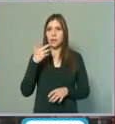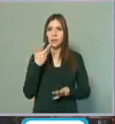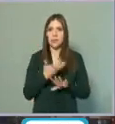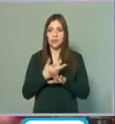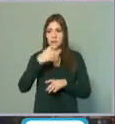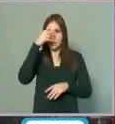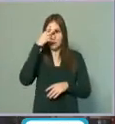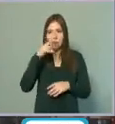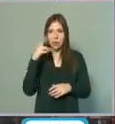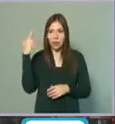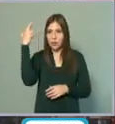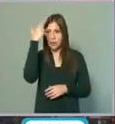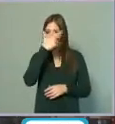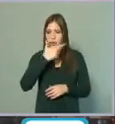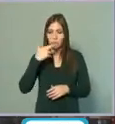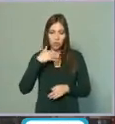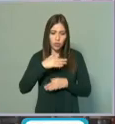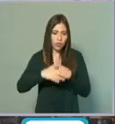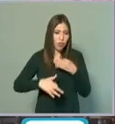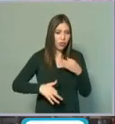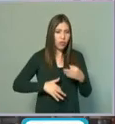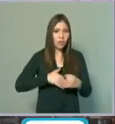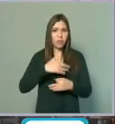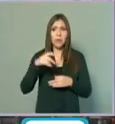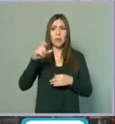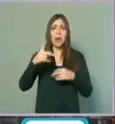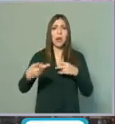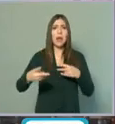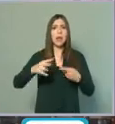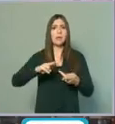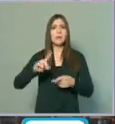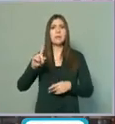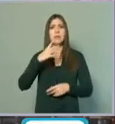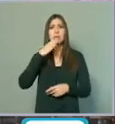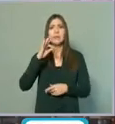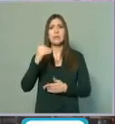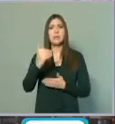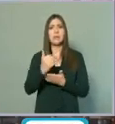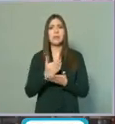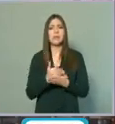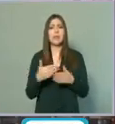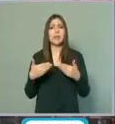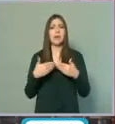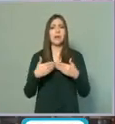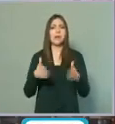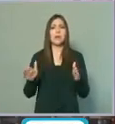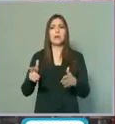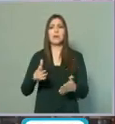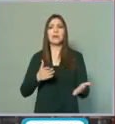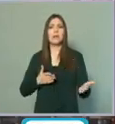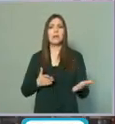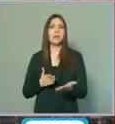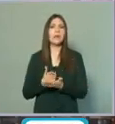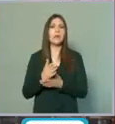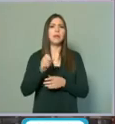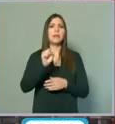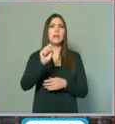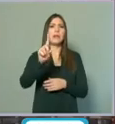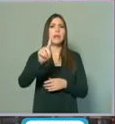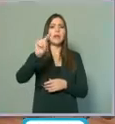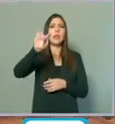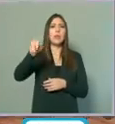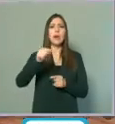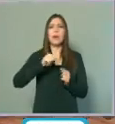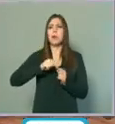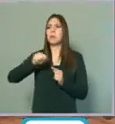que te revisan todo, Sí. pero al revés no. No, al nada. revés están las barreras abiertas y tú puedes irte de San Diego a Tijuana